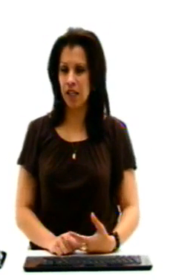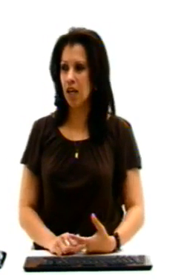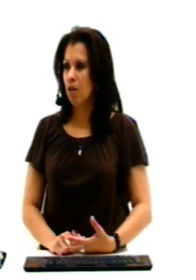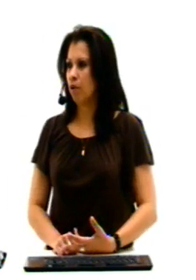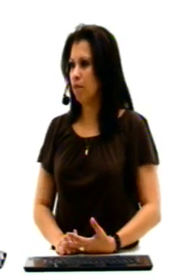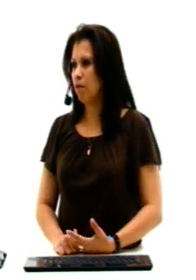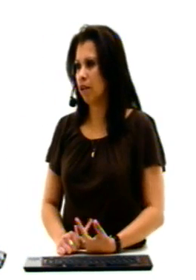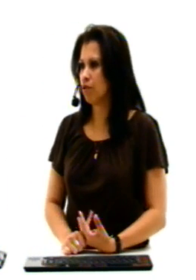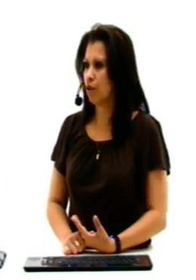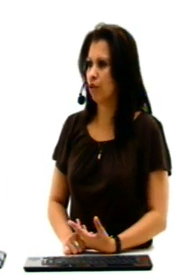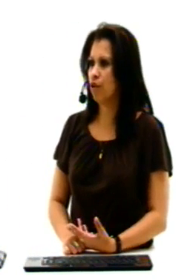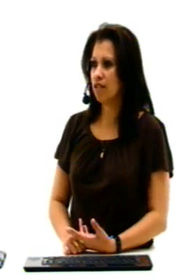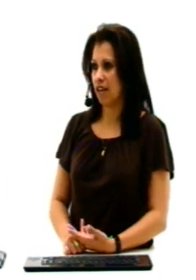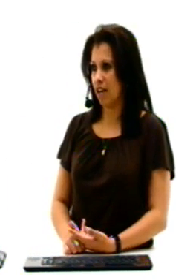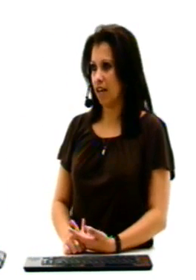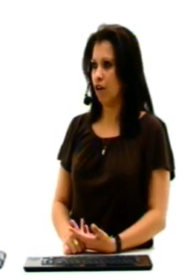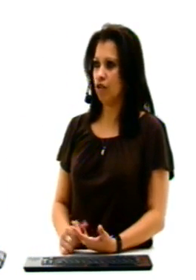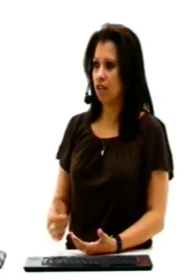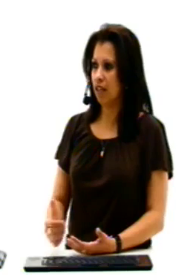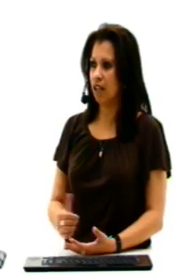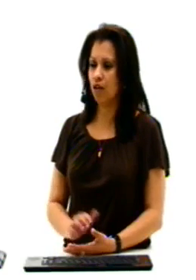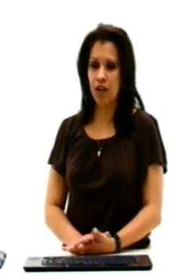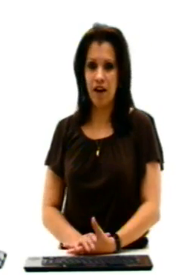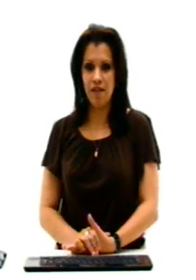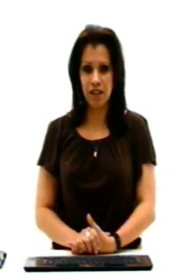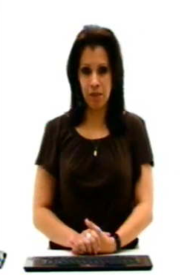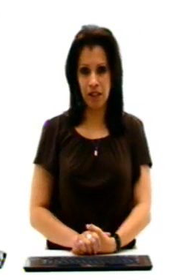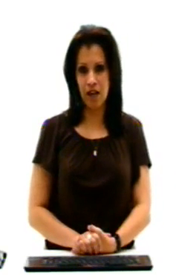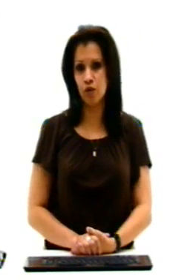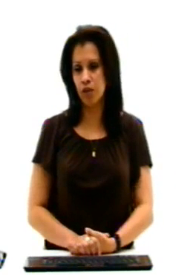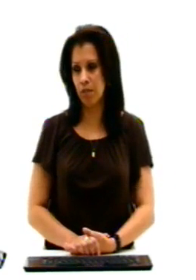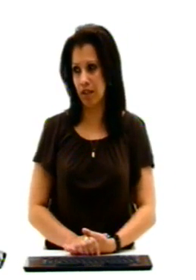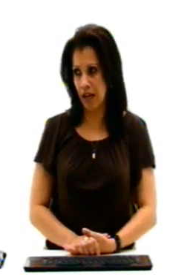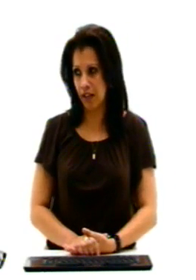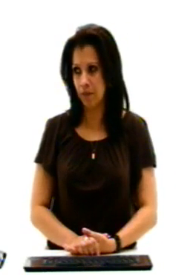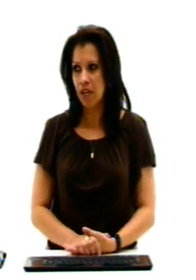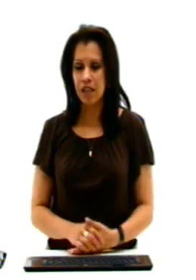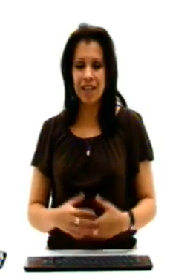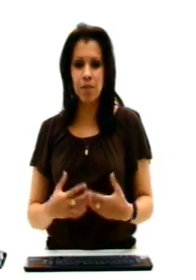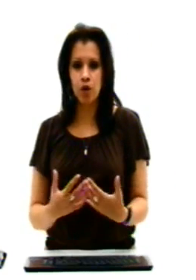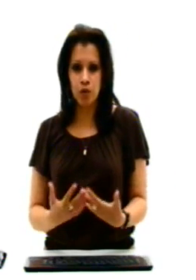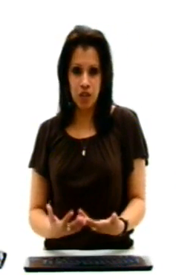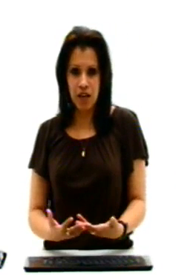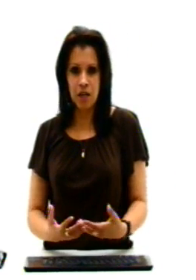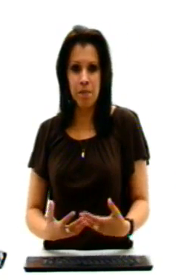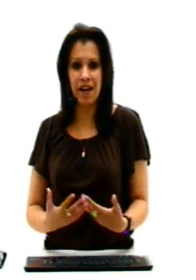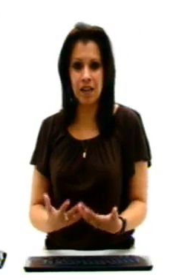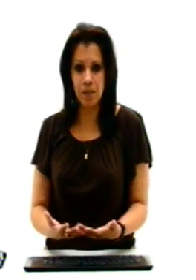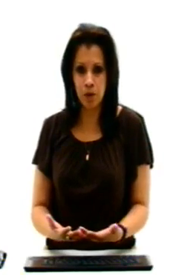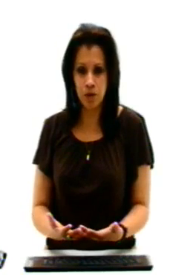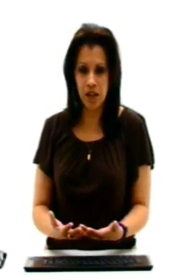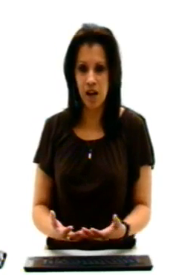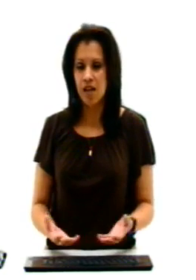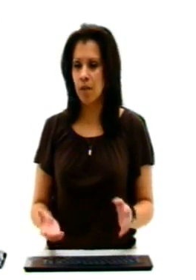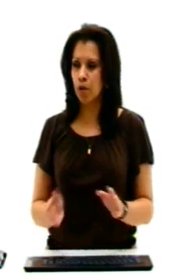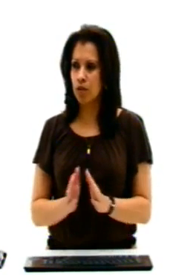la imagen podemos ver nosotros que los indígenas lo trabajaban de manera rudimentaria qué se producía y para qué